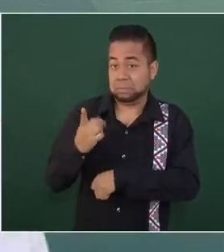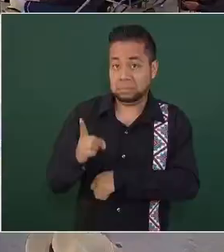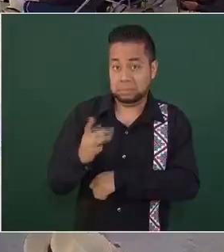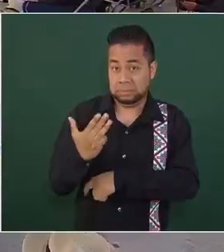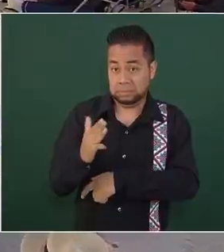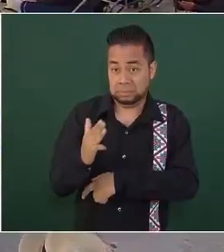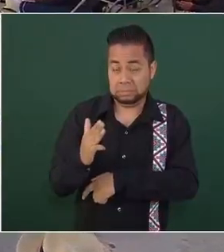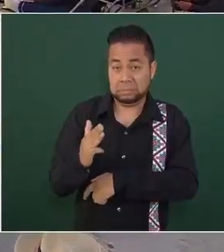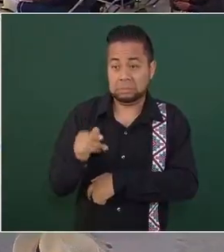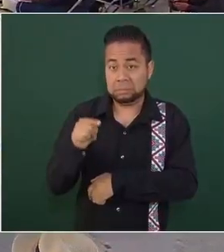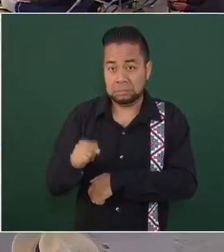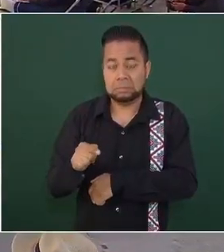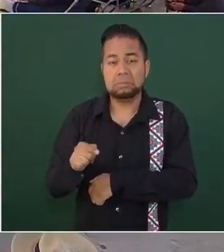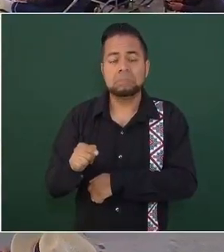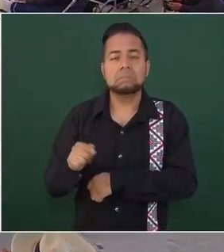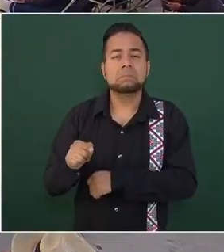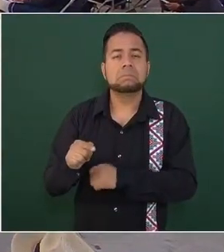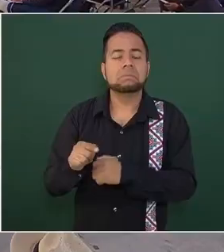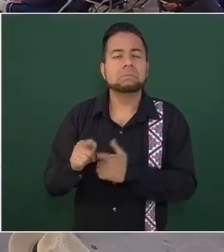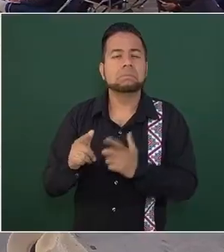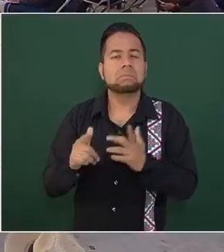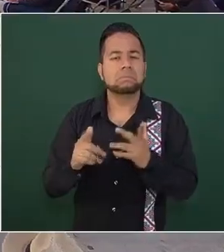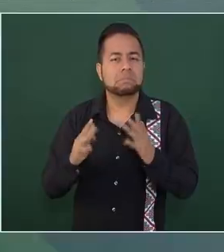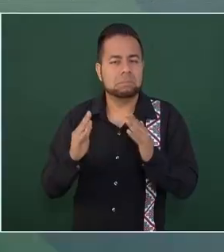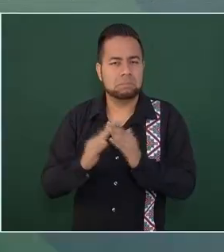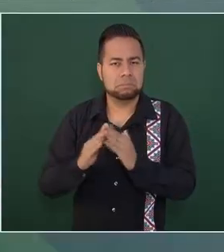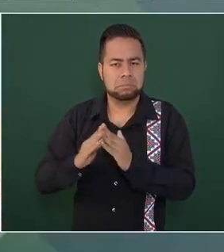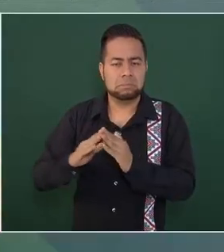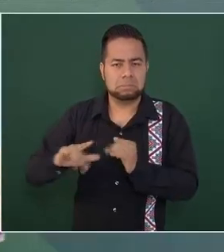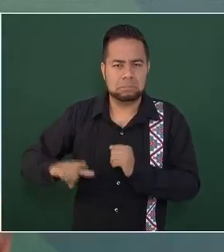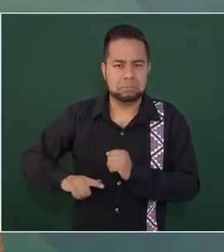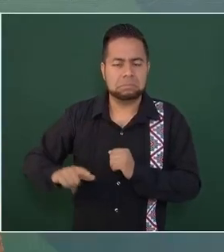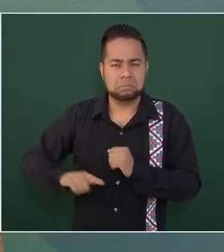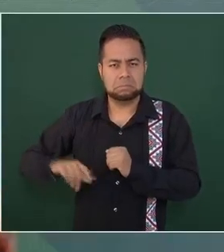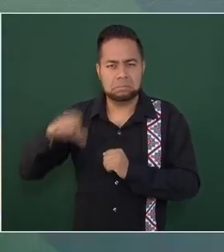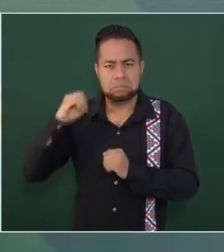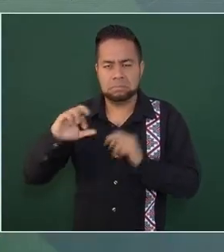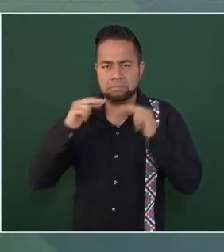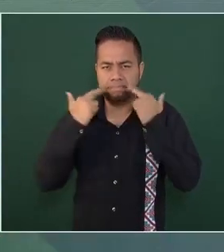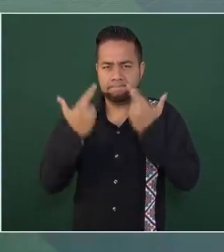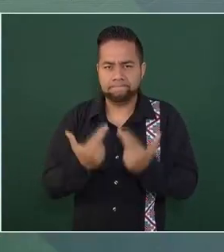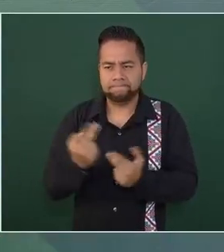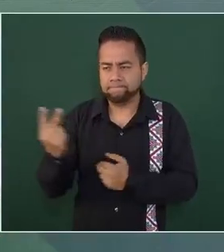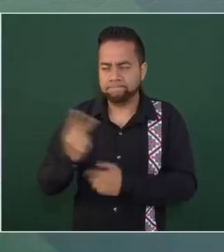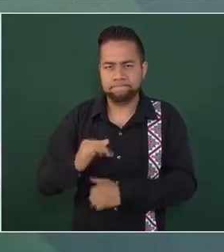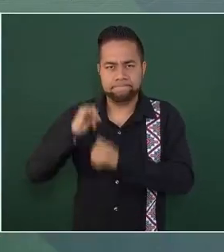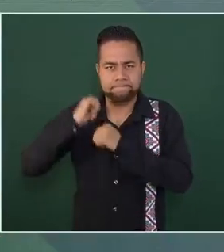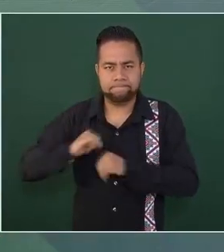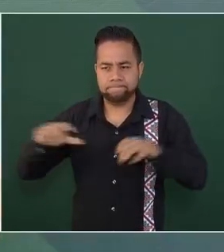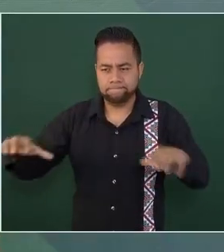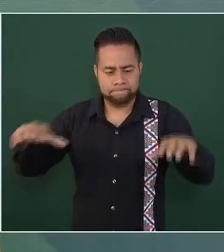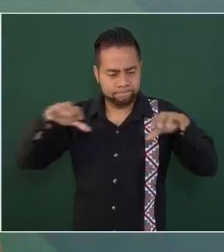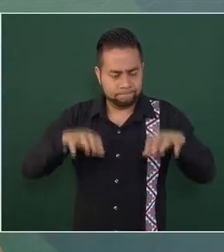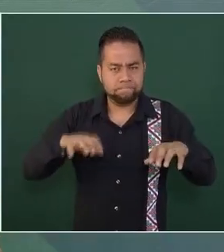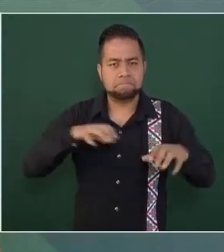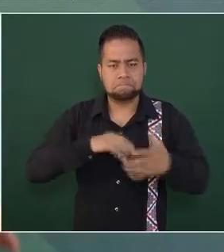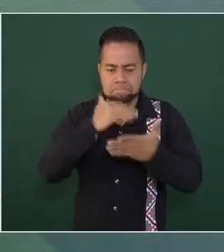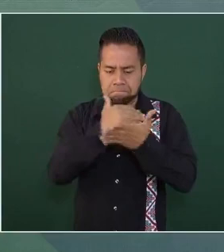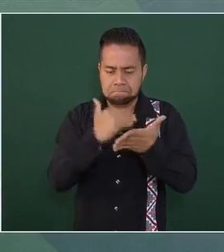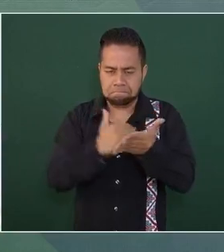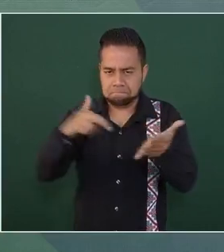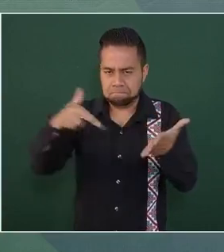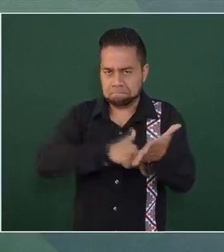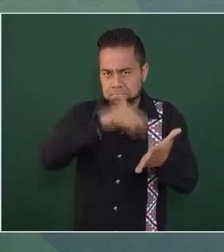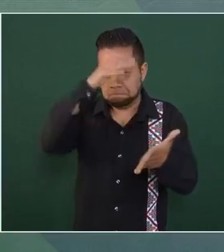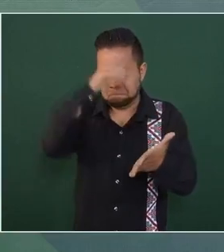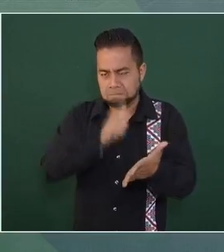hubo en Palacio de Gobierno una reunión entre ambas autoridades se firmó una minuta de acuerdo